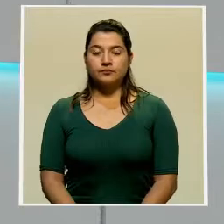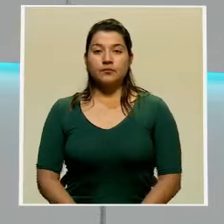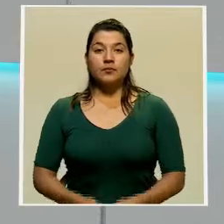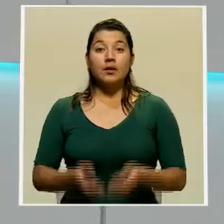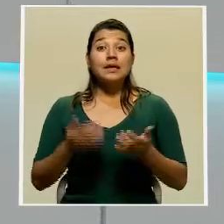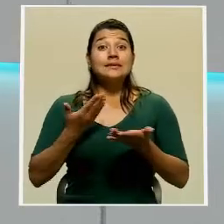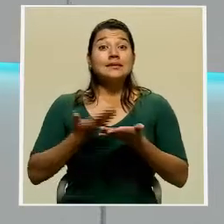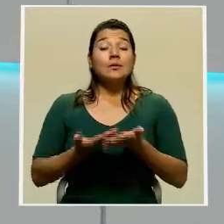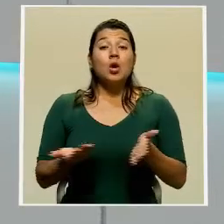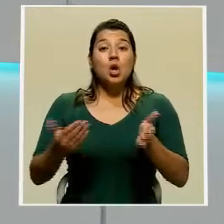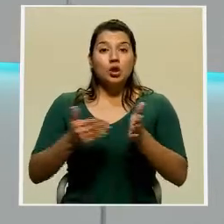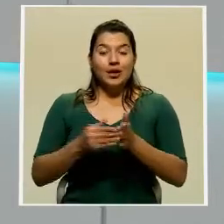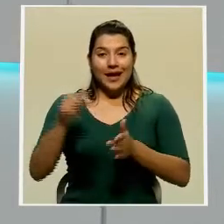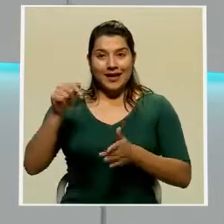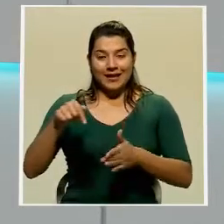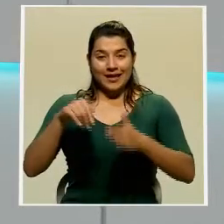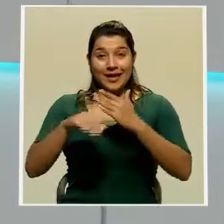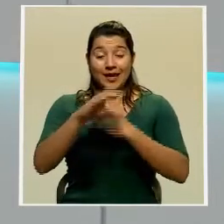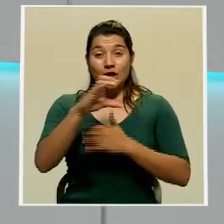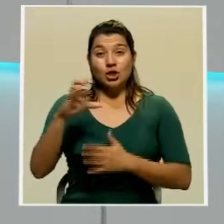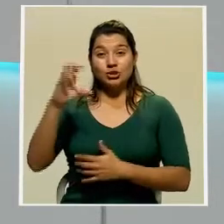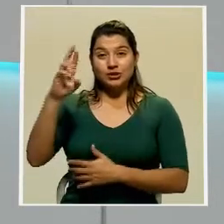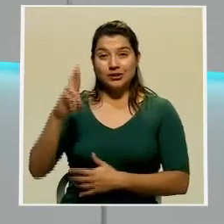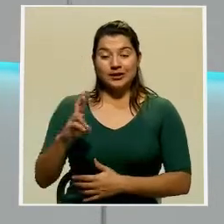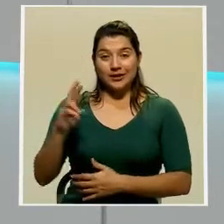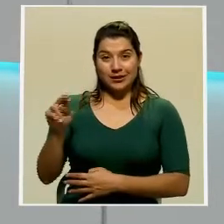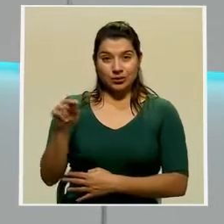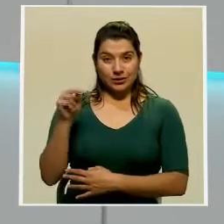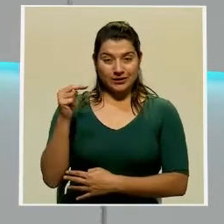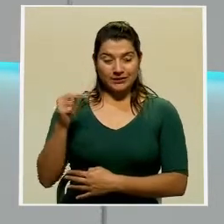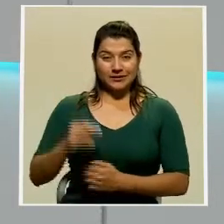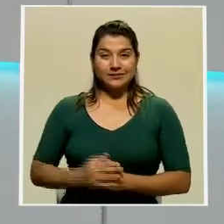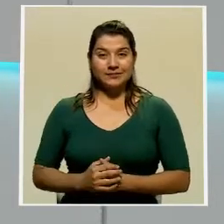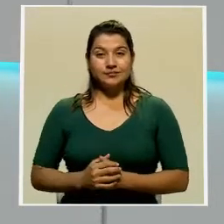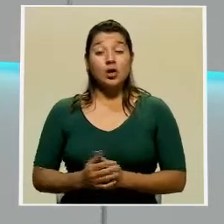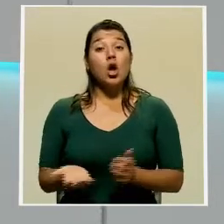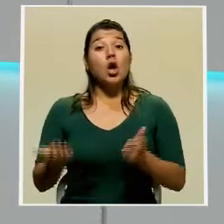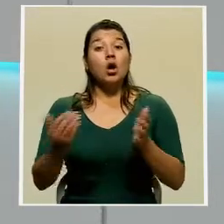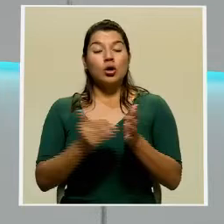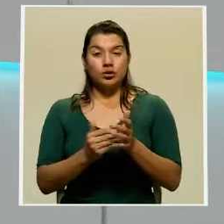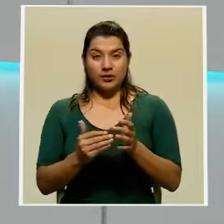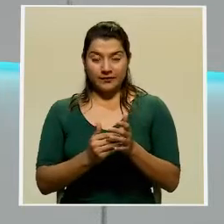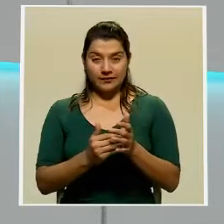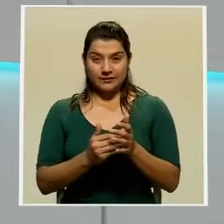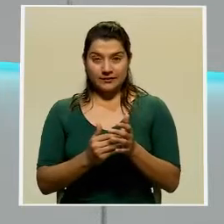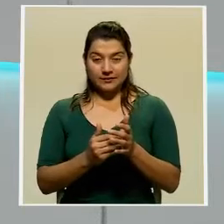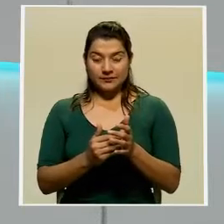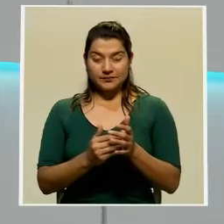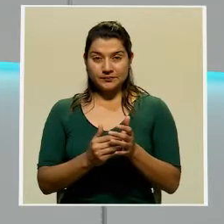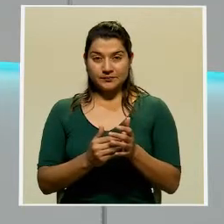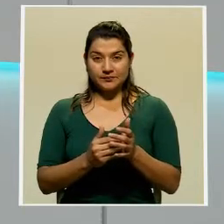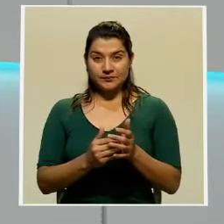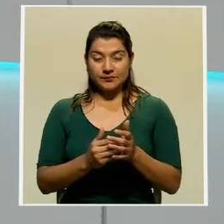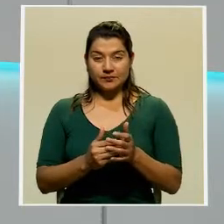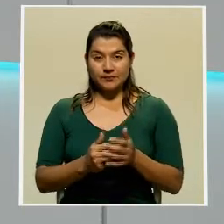Estamos de regreso en la edición estelar de Costa Rica Noticias y otra vez